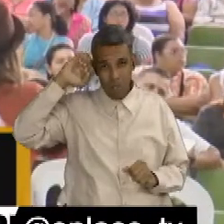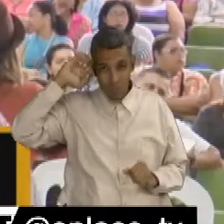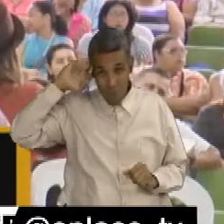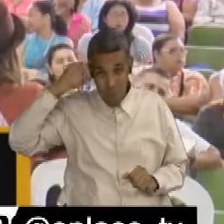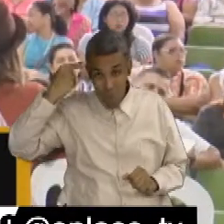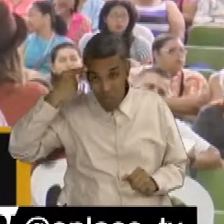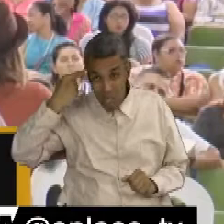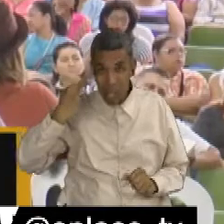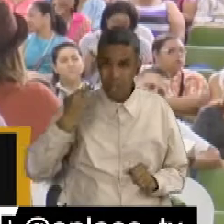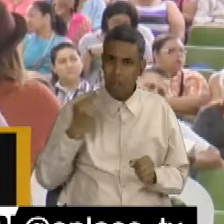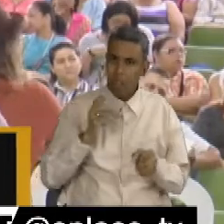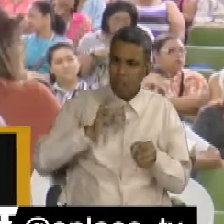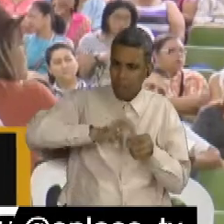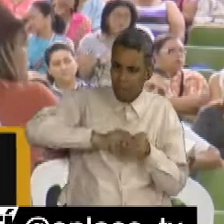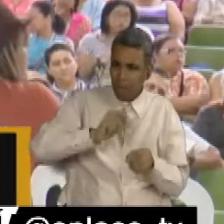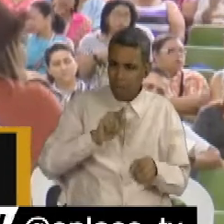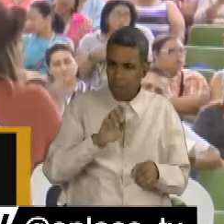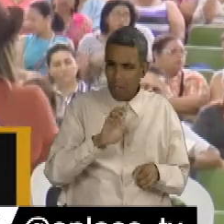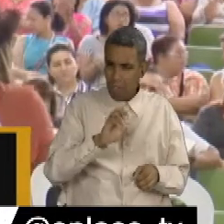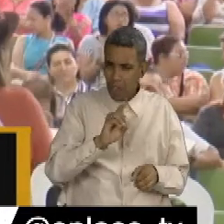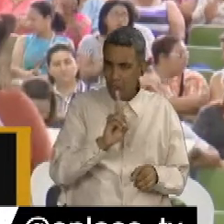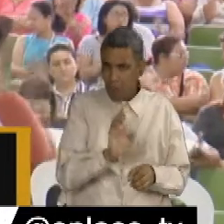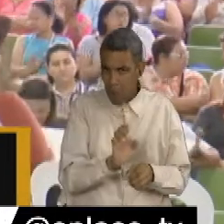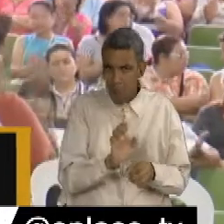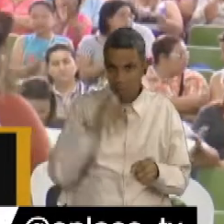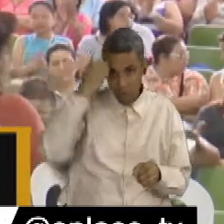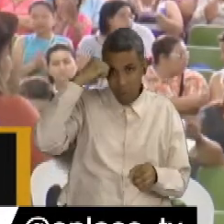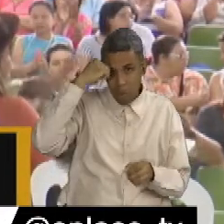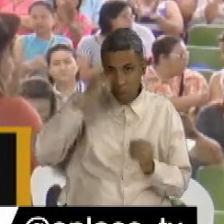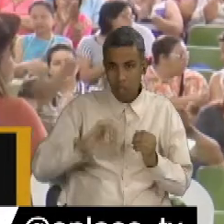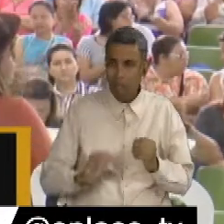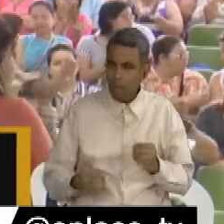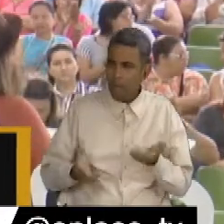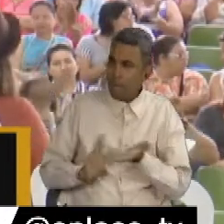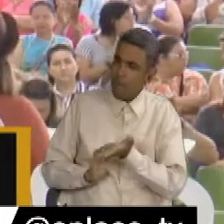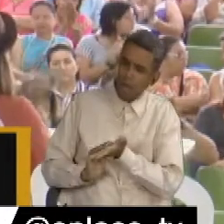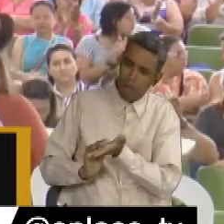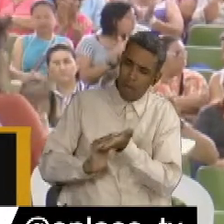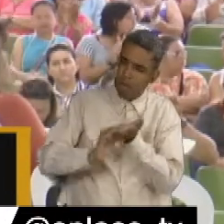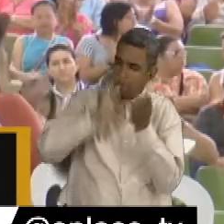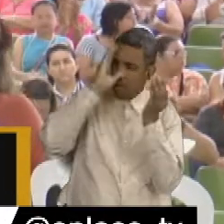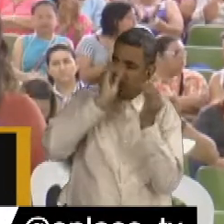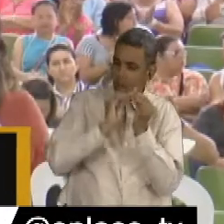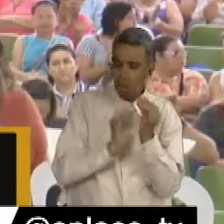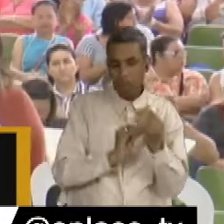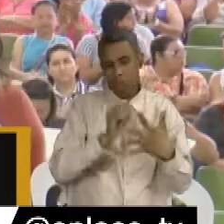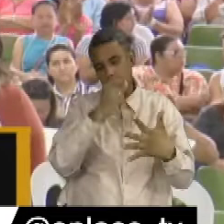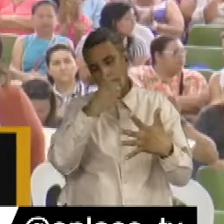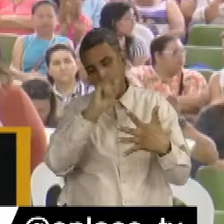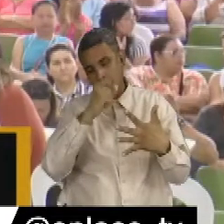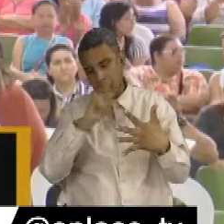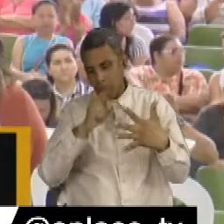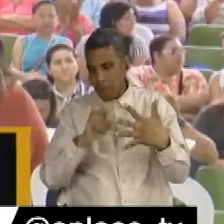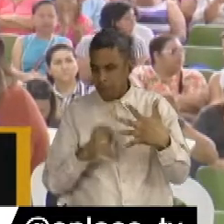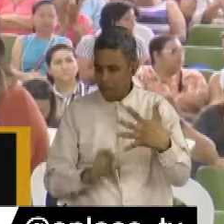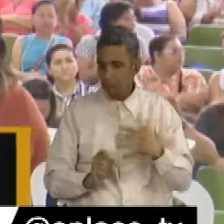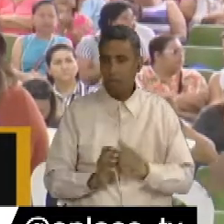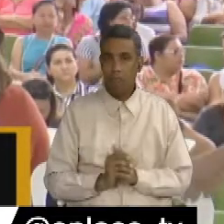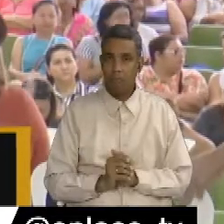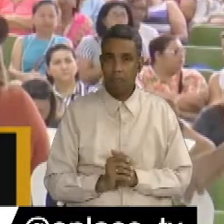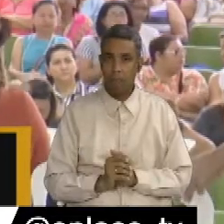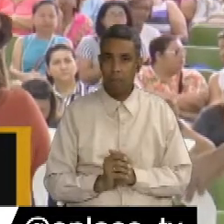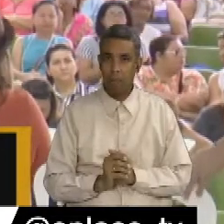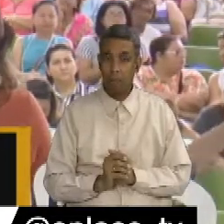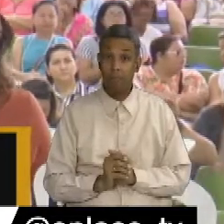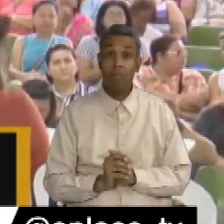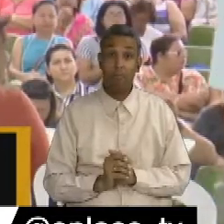nacional. En estos momentos está convocado el magisterio de Barranca Bermeja. Creemos que fueron 35